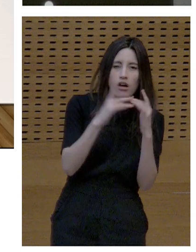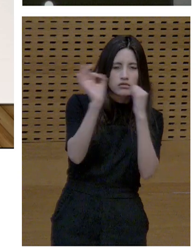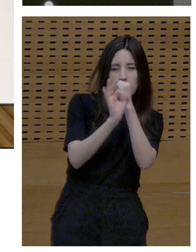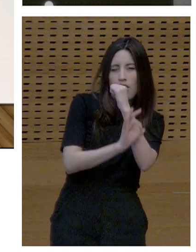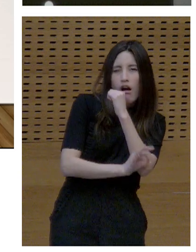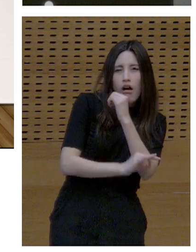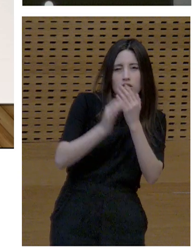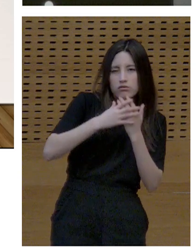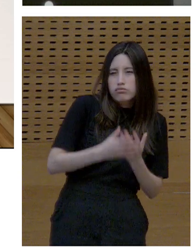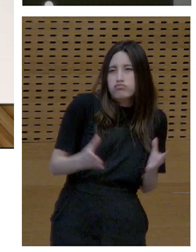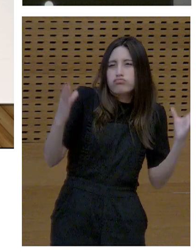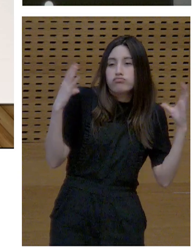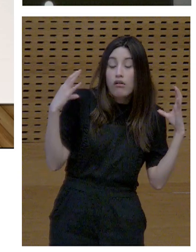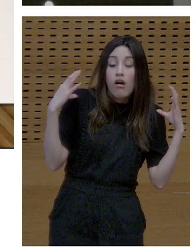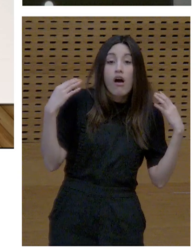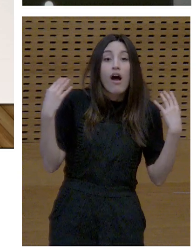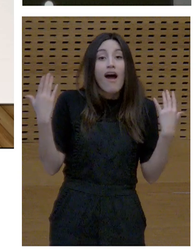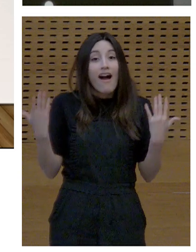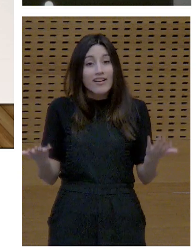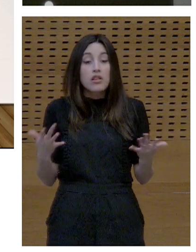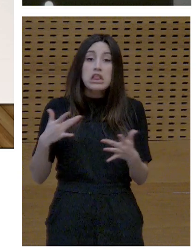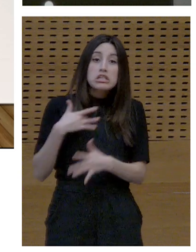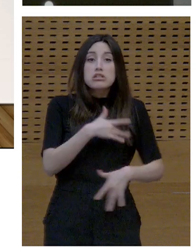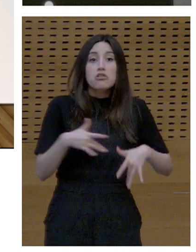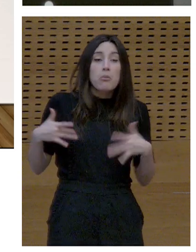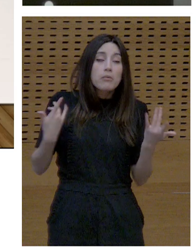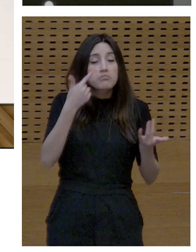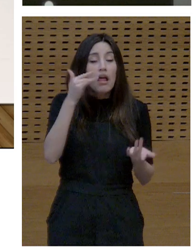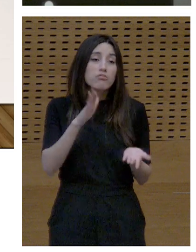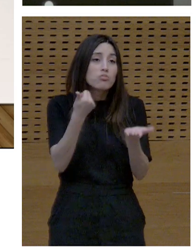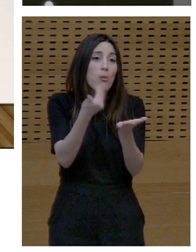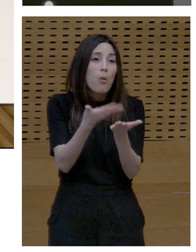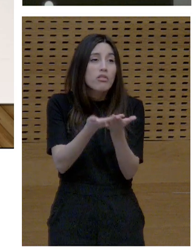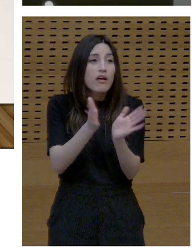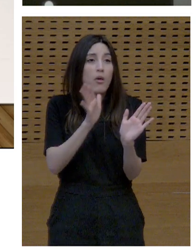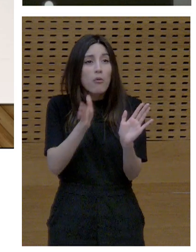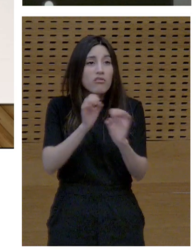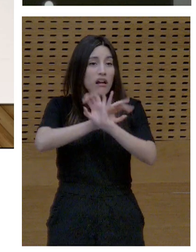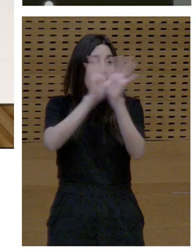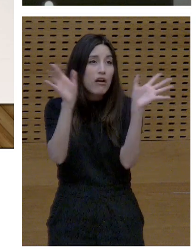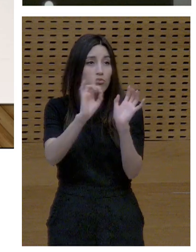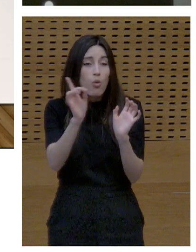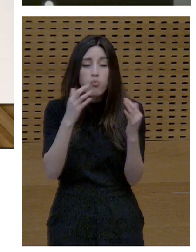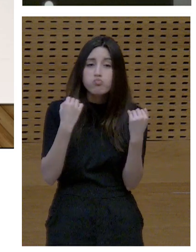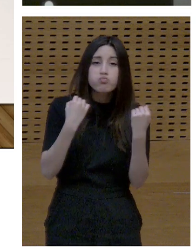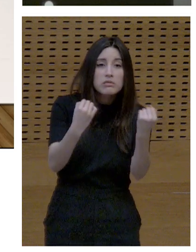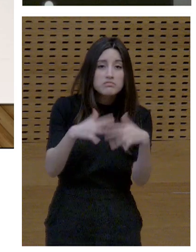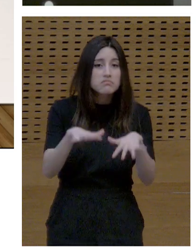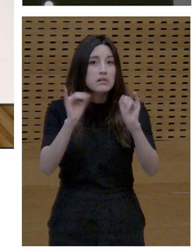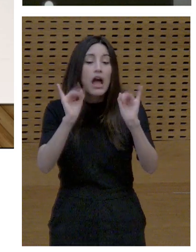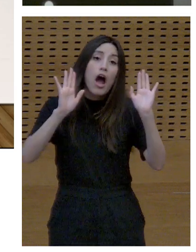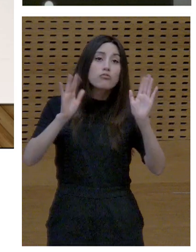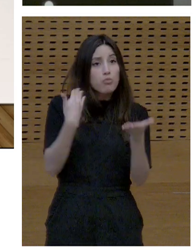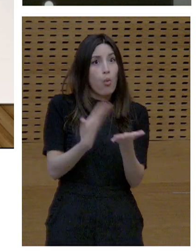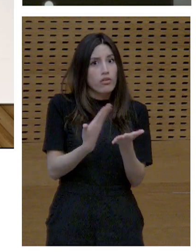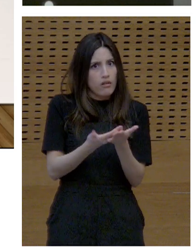vamos justificando estos síntomas que tampoco son unos síntomas muy evidentes o muy intensos, pero los voy justificando, pero